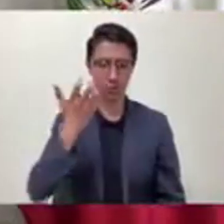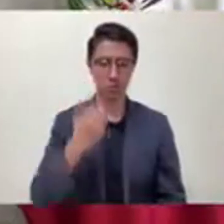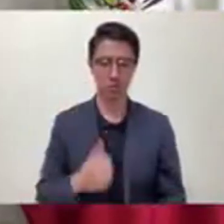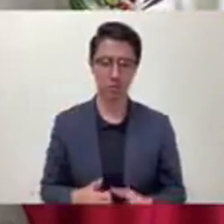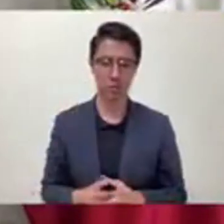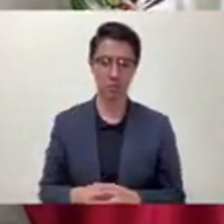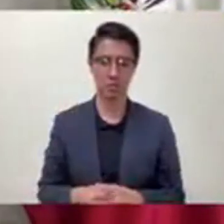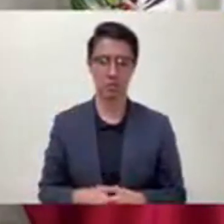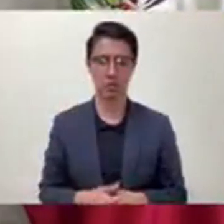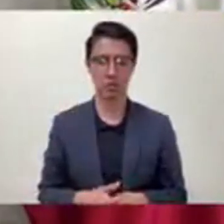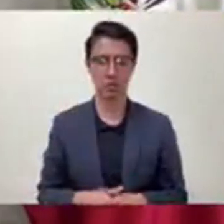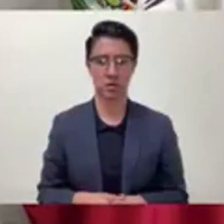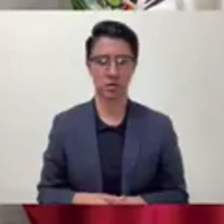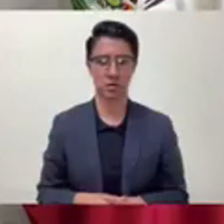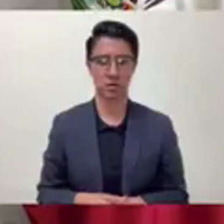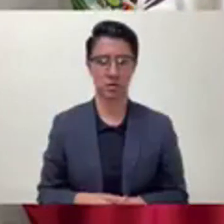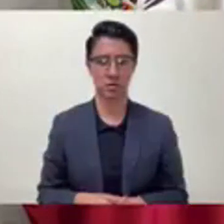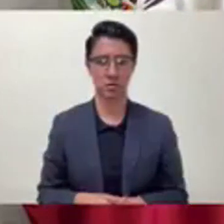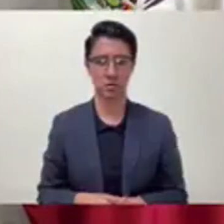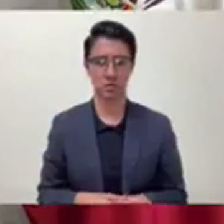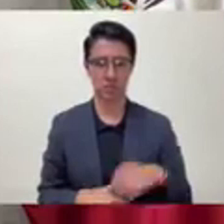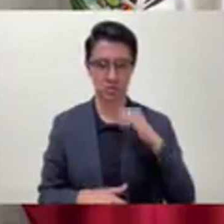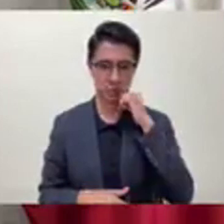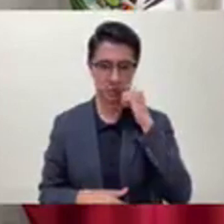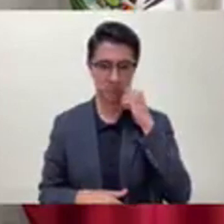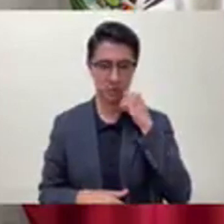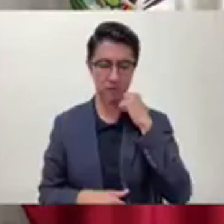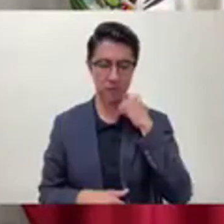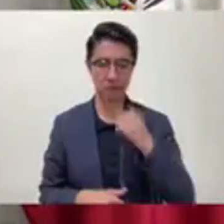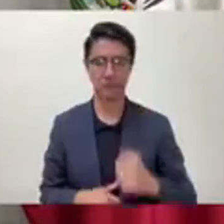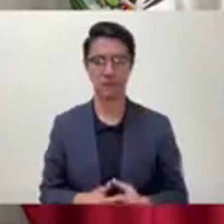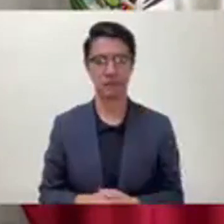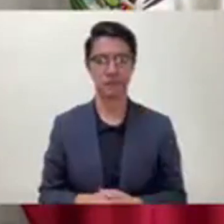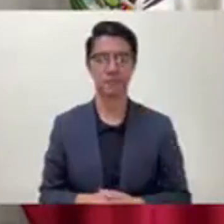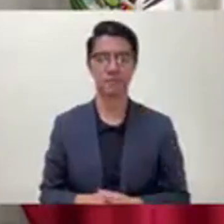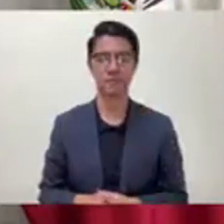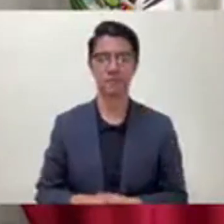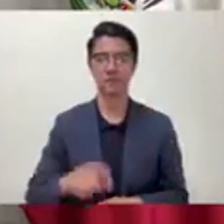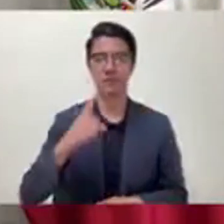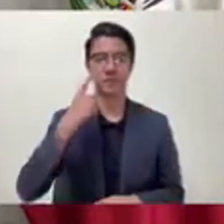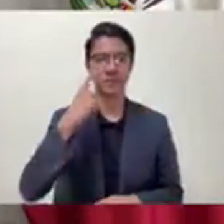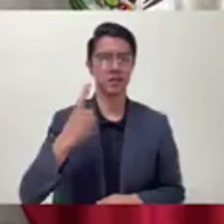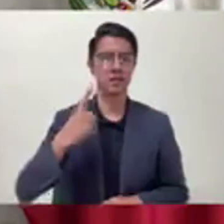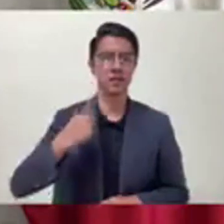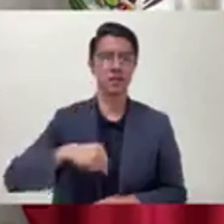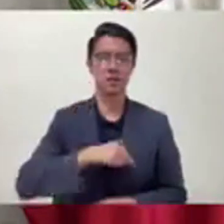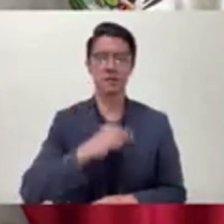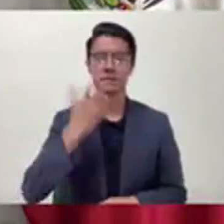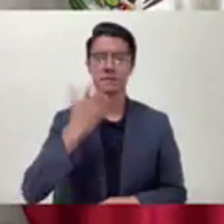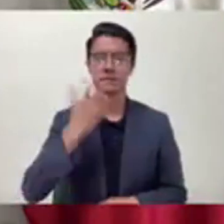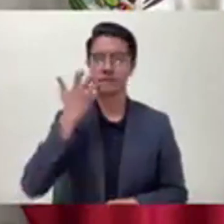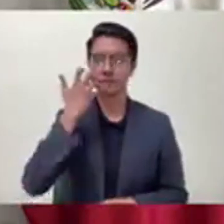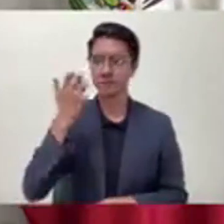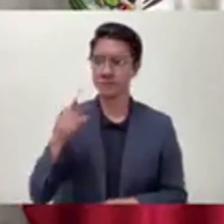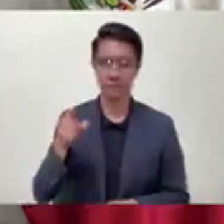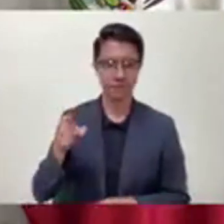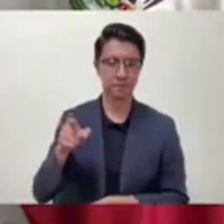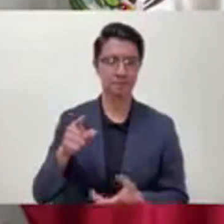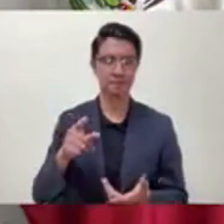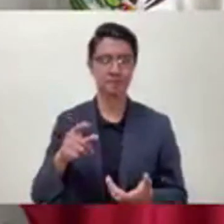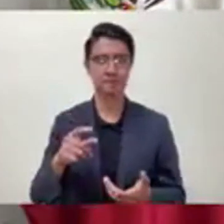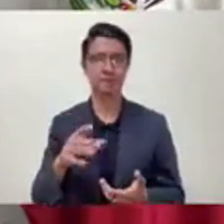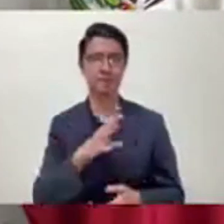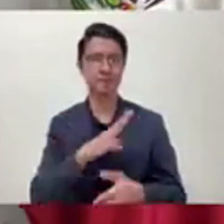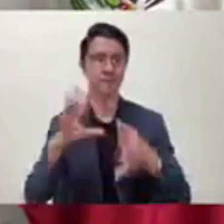a esta persona es decir que para que no vuelva ahora sí que sacarla de ese círculo en el que él está a través Ahora sí con el apoyo de la